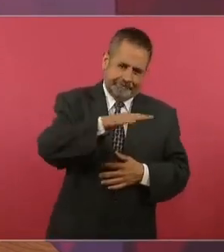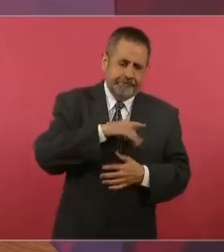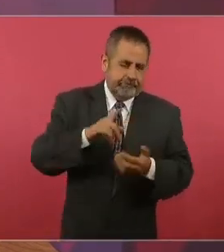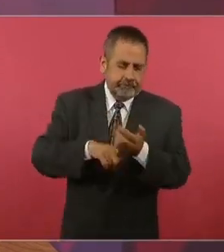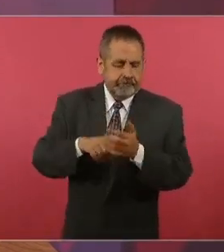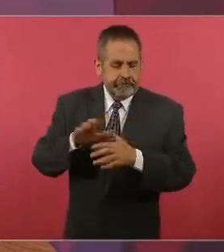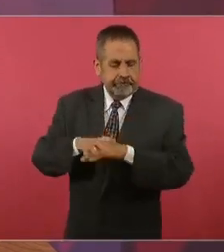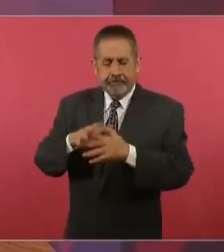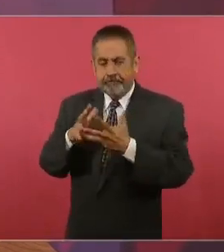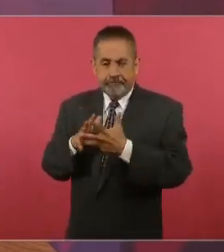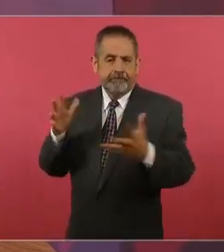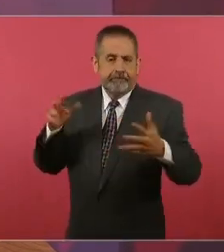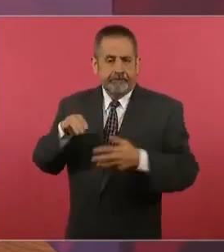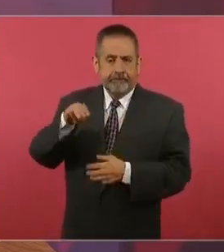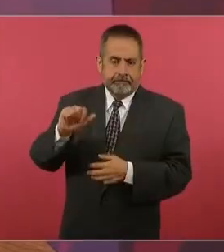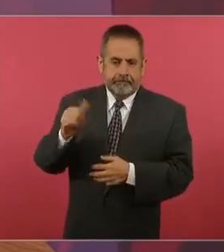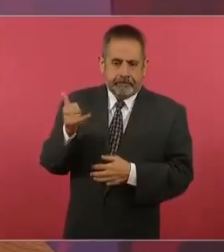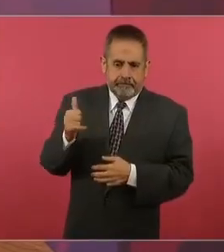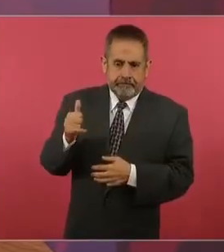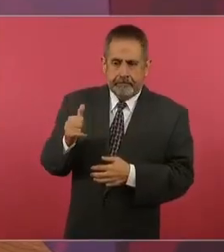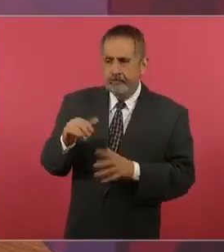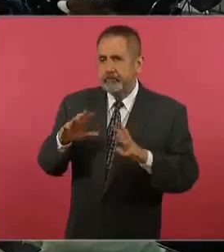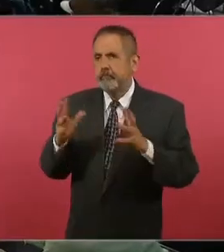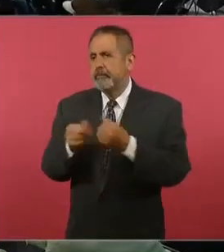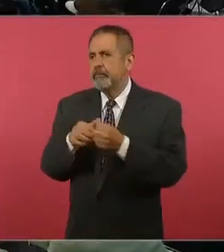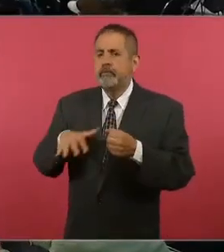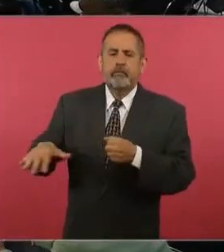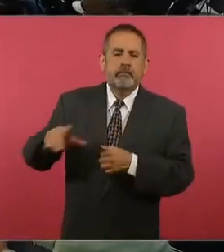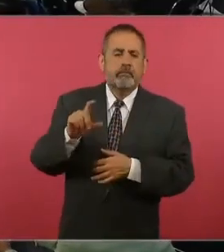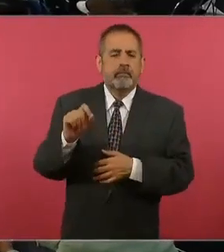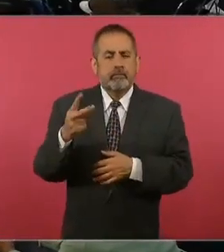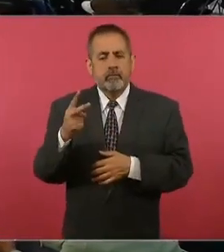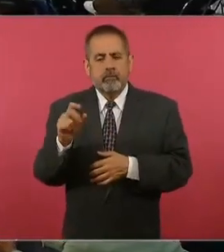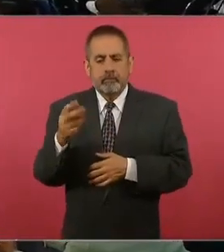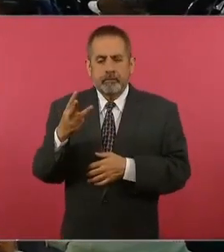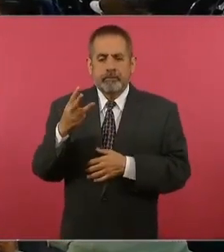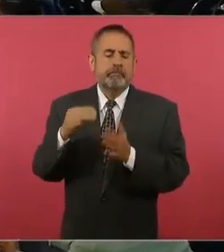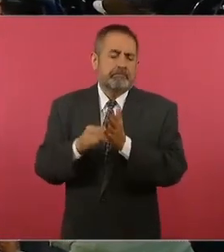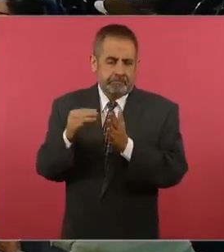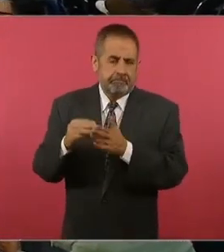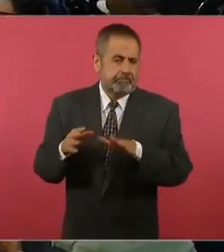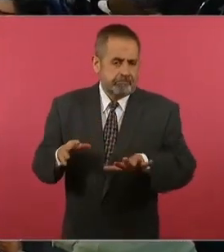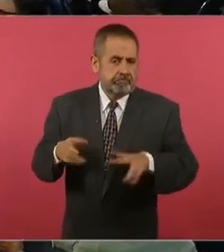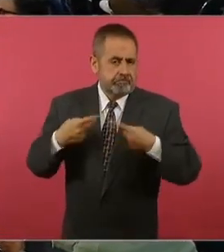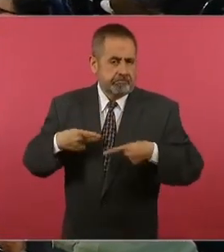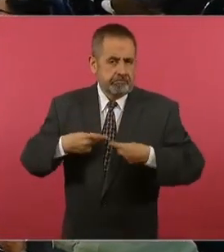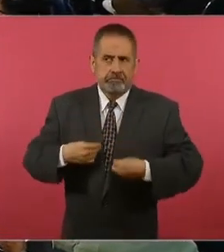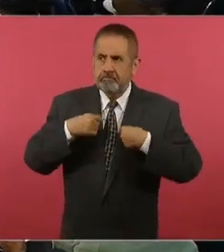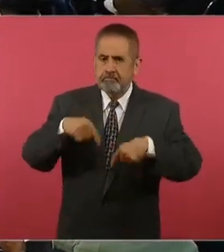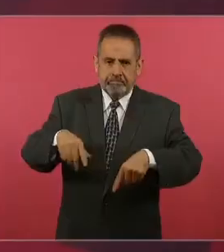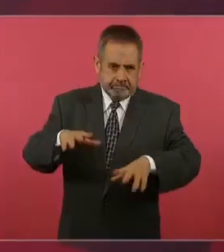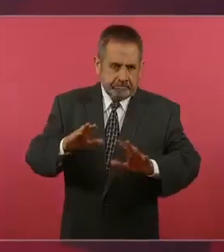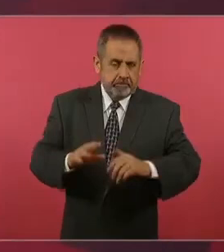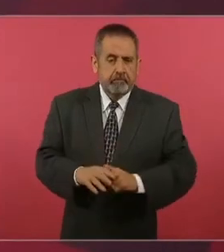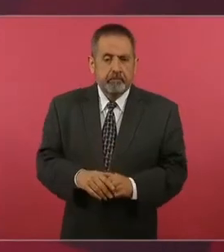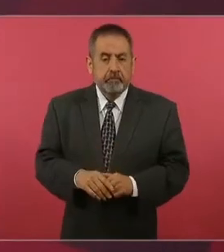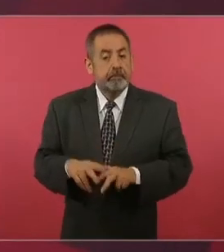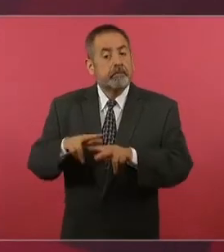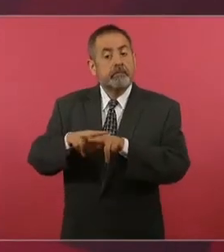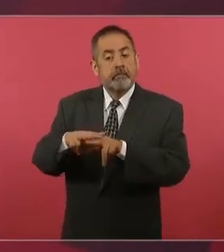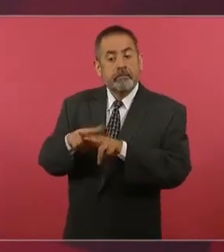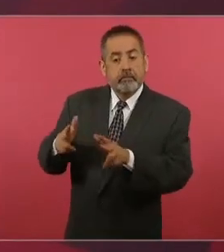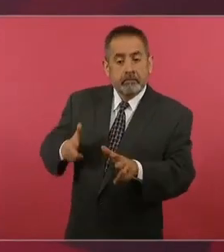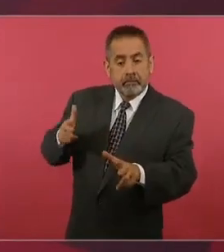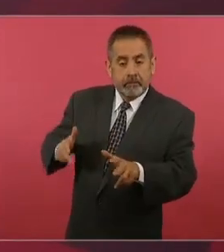población de 22, 23 millones de habitantes. El Tren